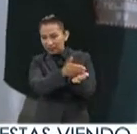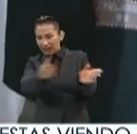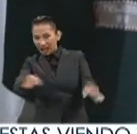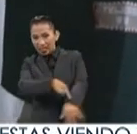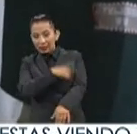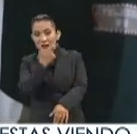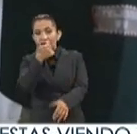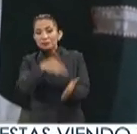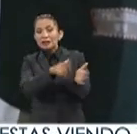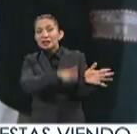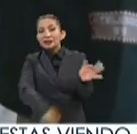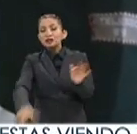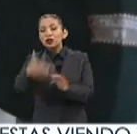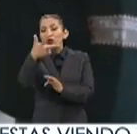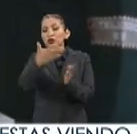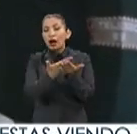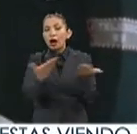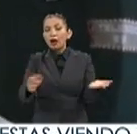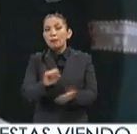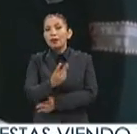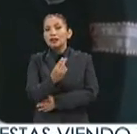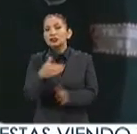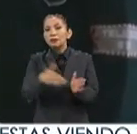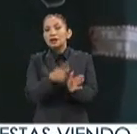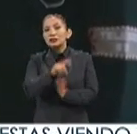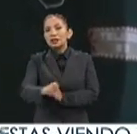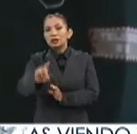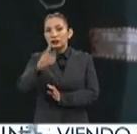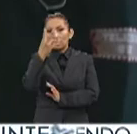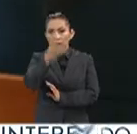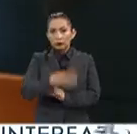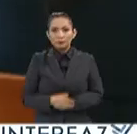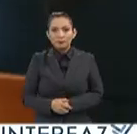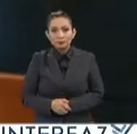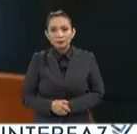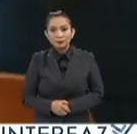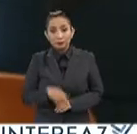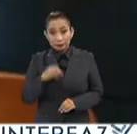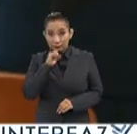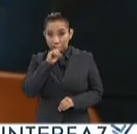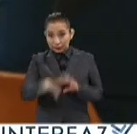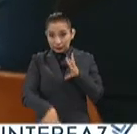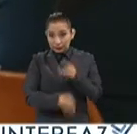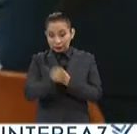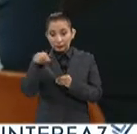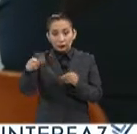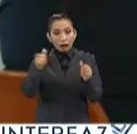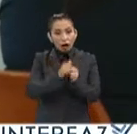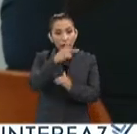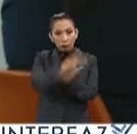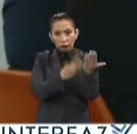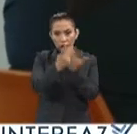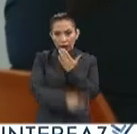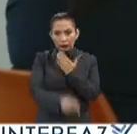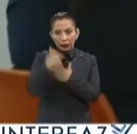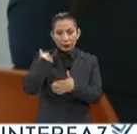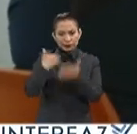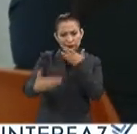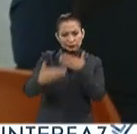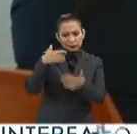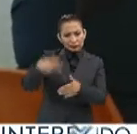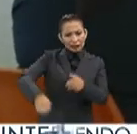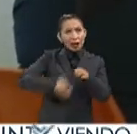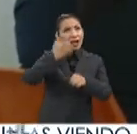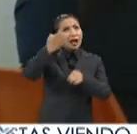crecieron de 6,708 a 25,134. Además de que a través del programa de modernización de